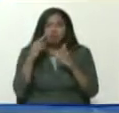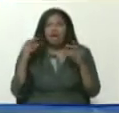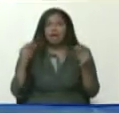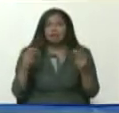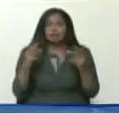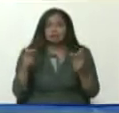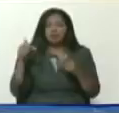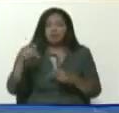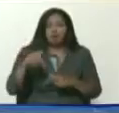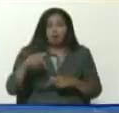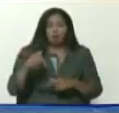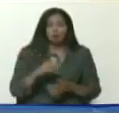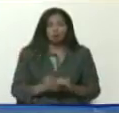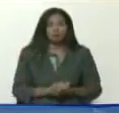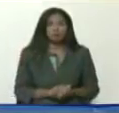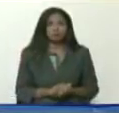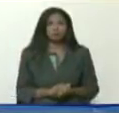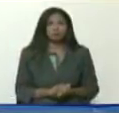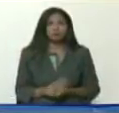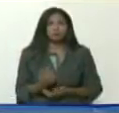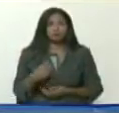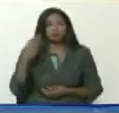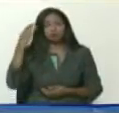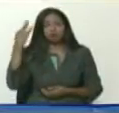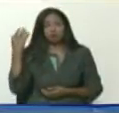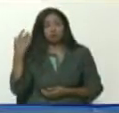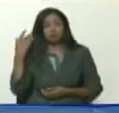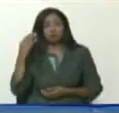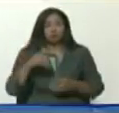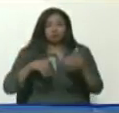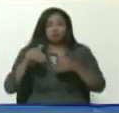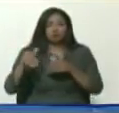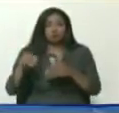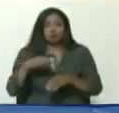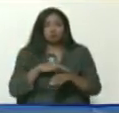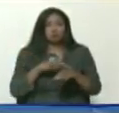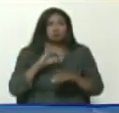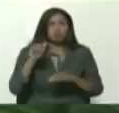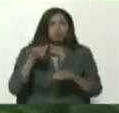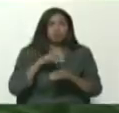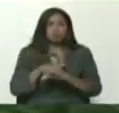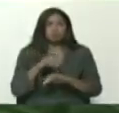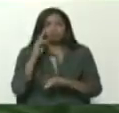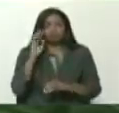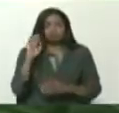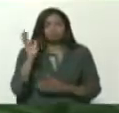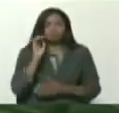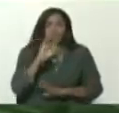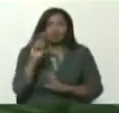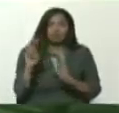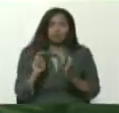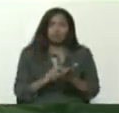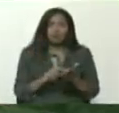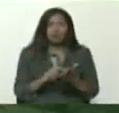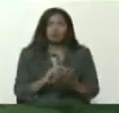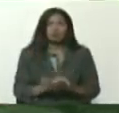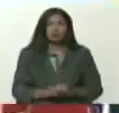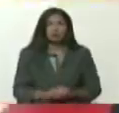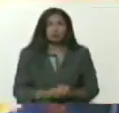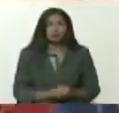hoy. Creo que está deliberando, ministro Jorge Rodríguez, hoy la Asamblea Nacional Constituyente